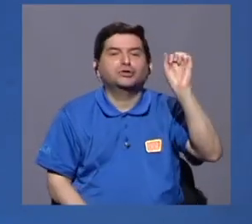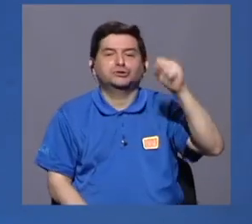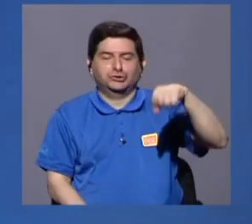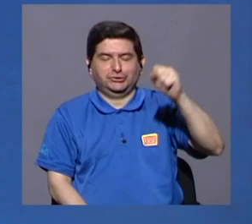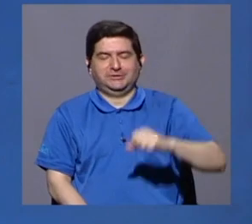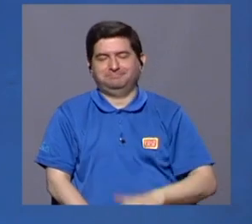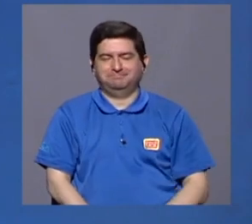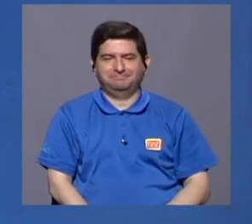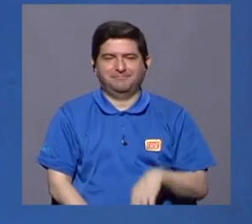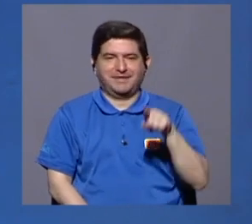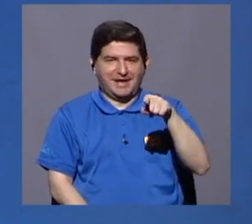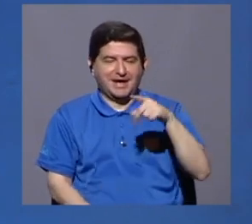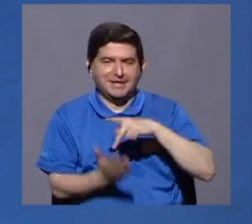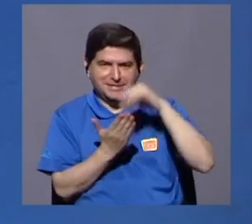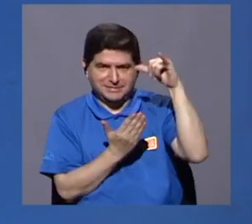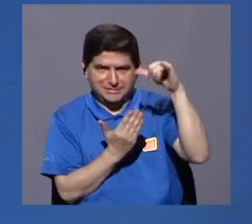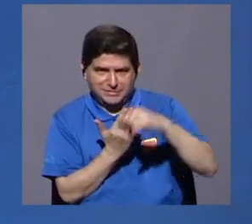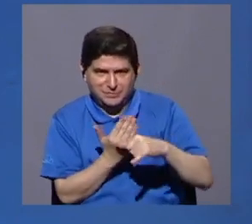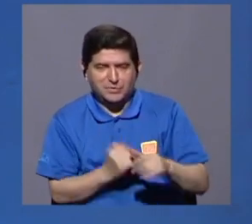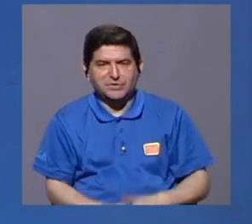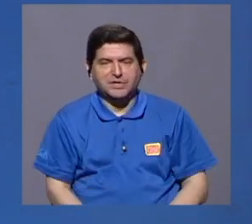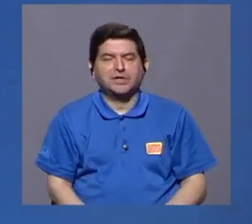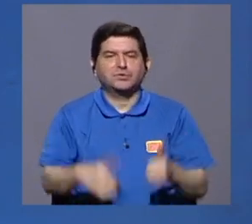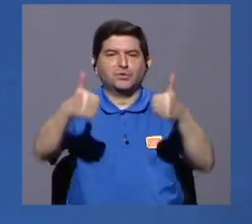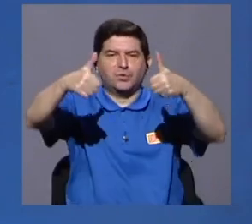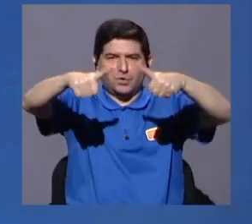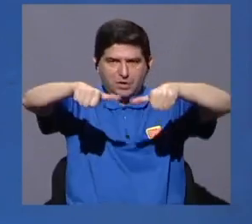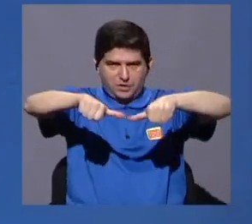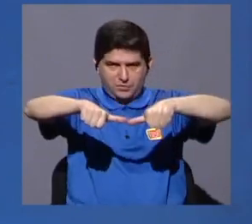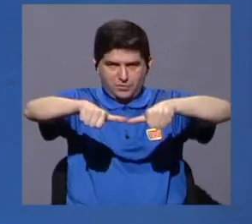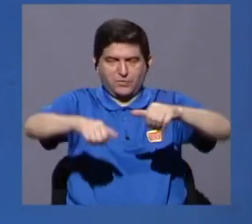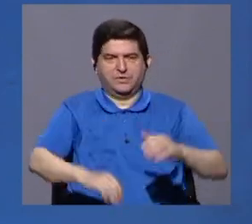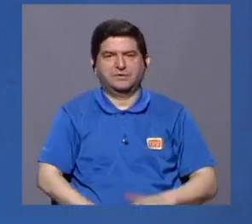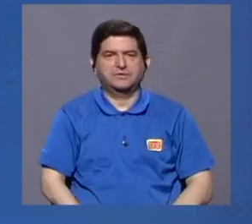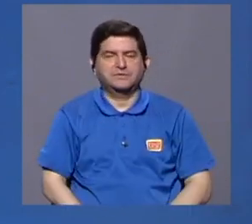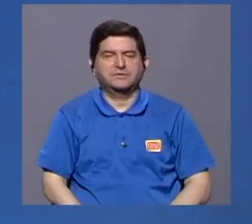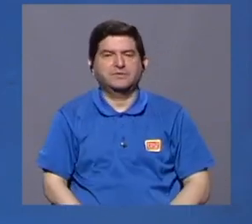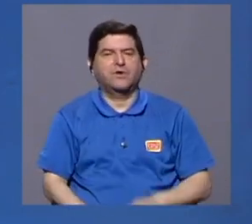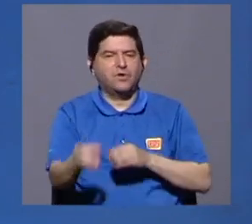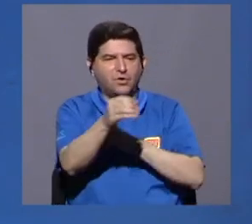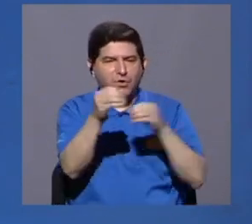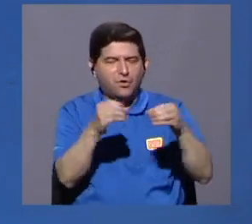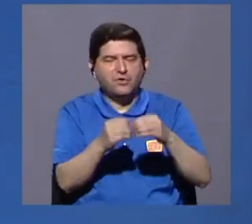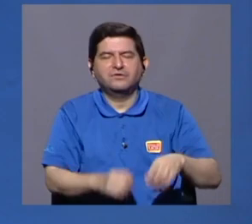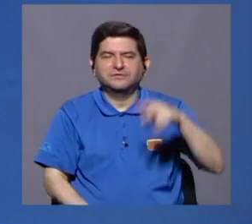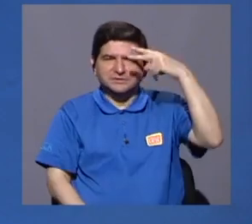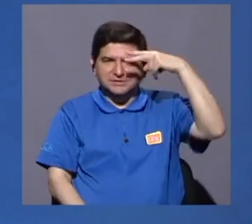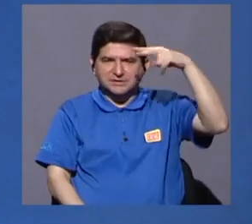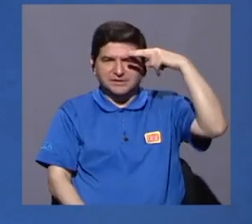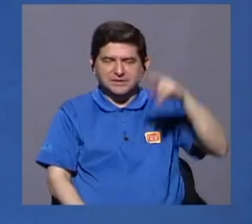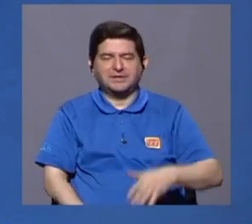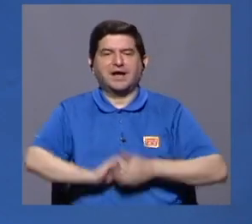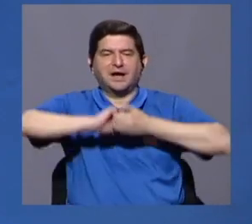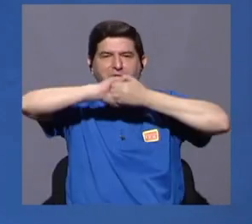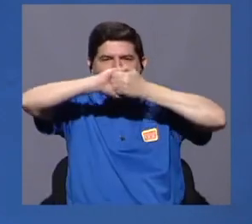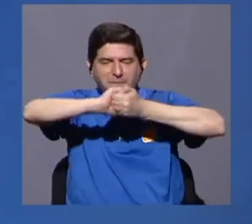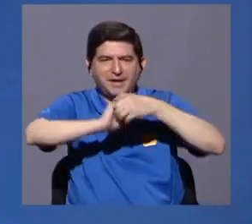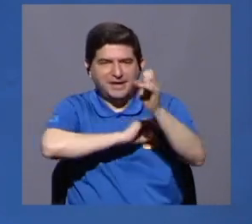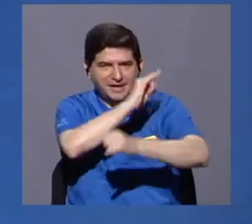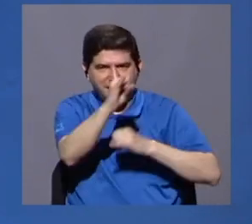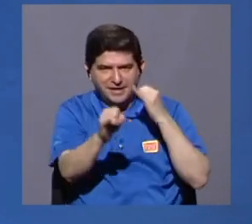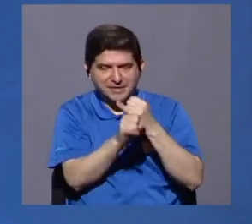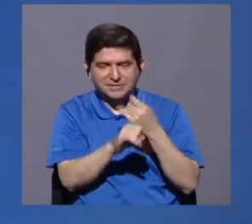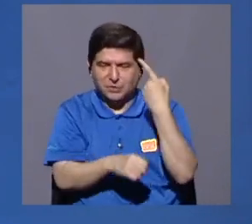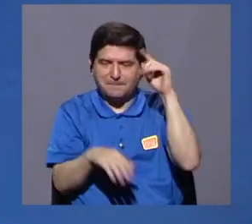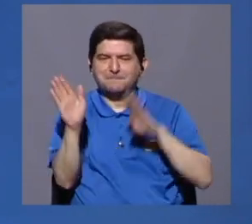este proyecto está bajo el convenio con la agencia mexicana de cooperación internacional